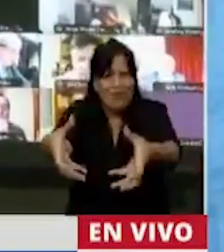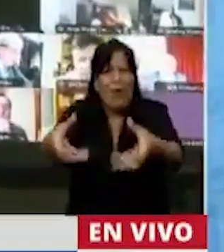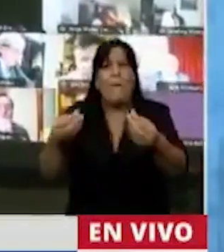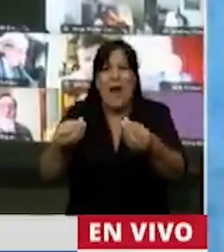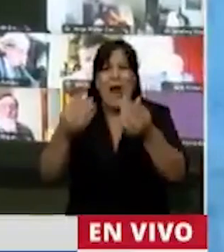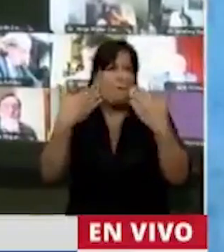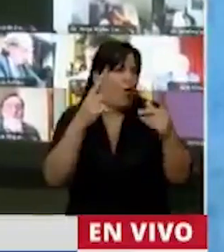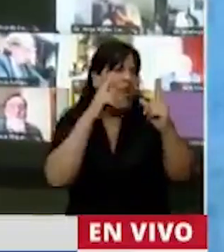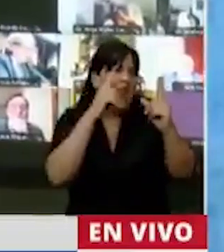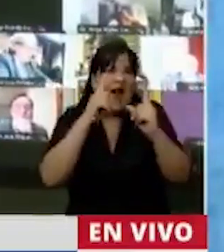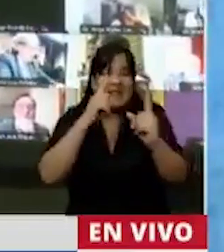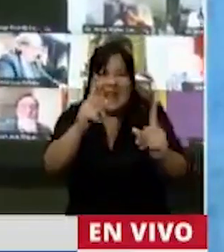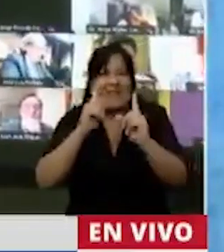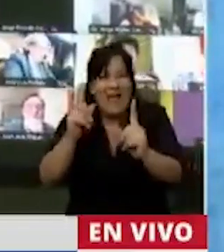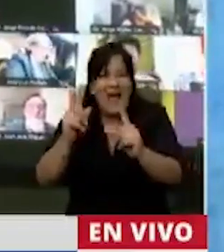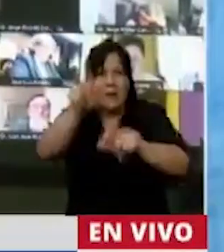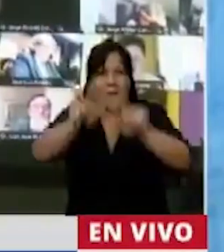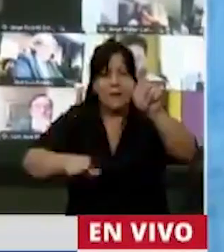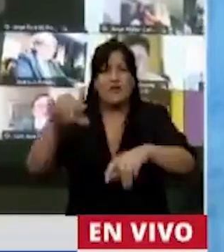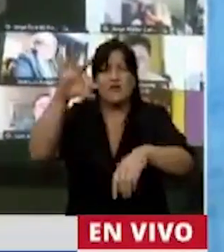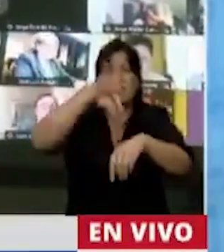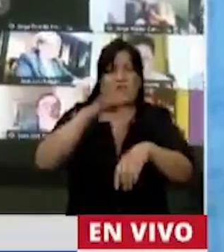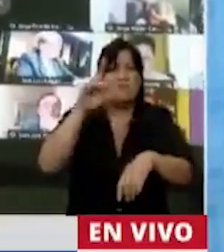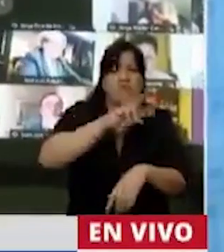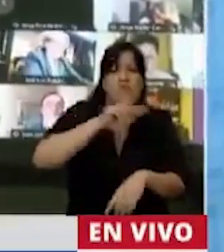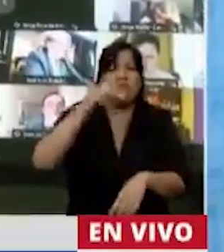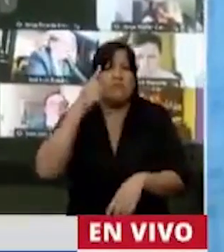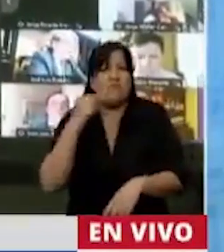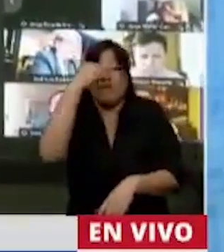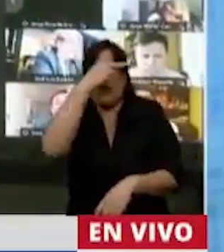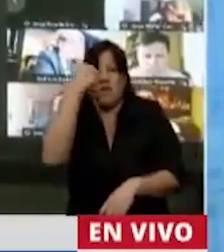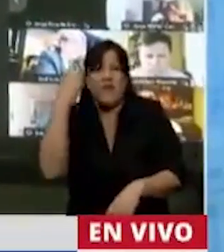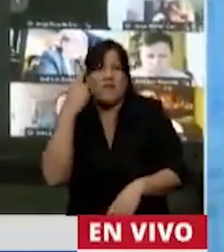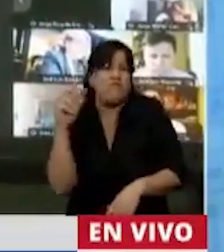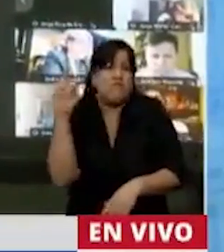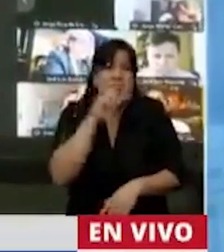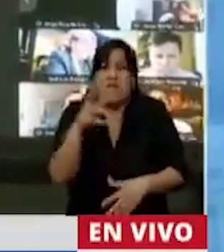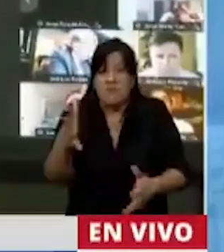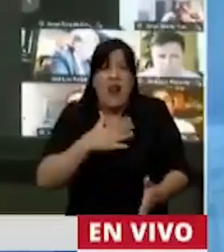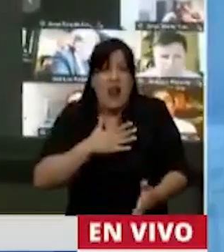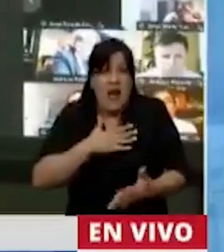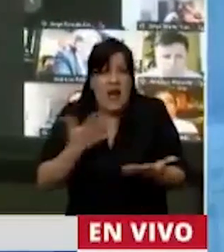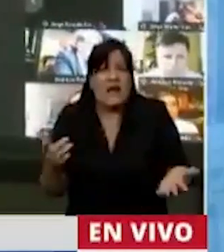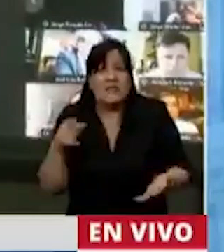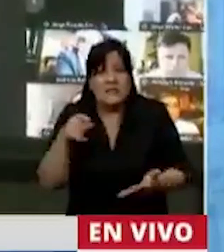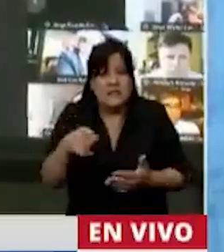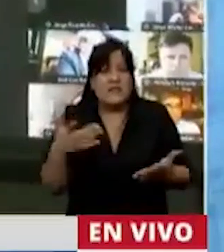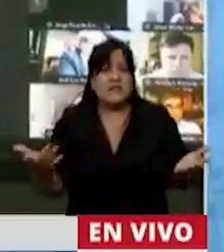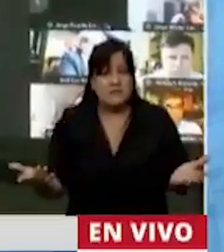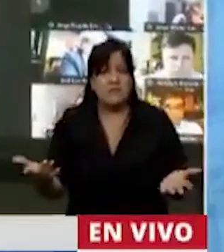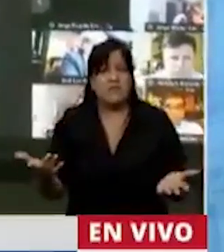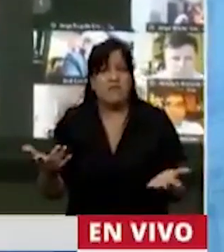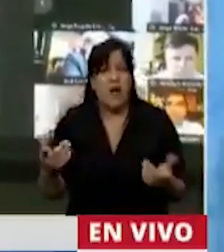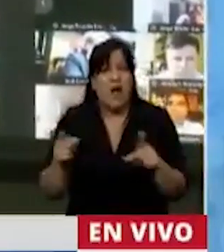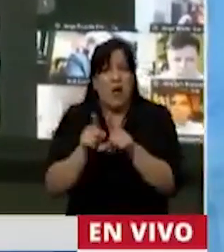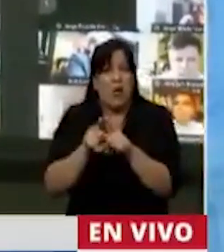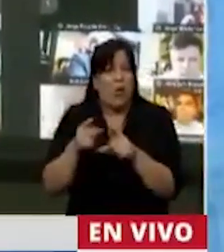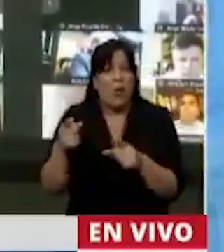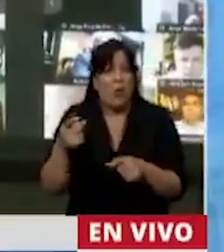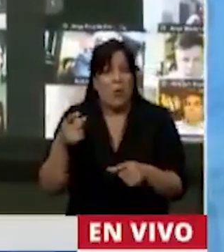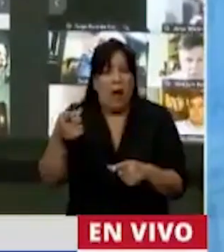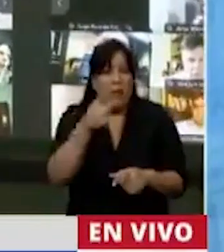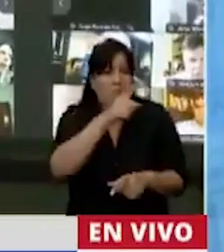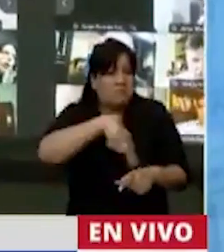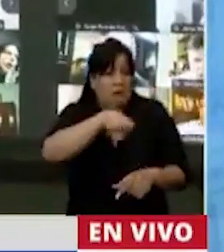poder atender médicos, médicas y enfermeros y enfermeras que lamentablemente no despiertan la sensibilidad